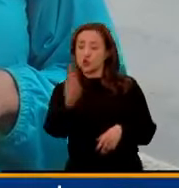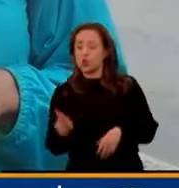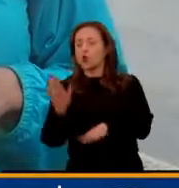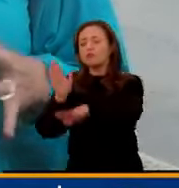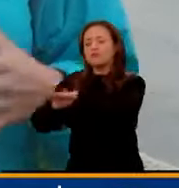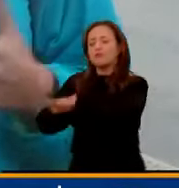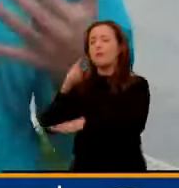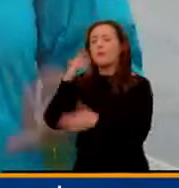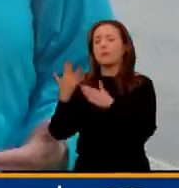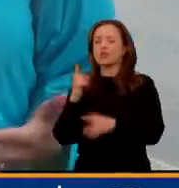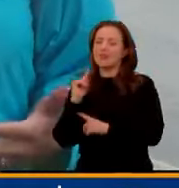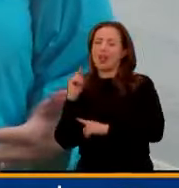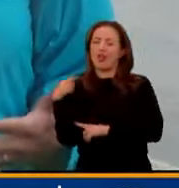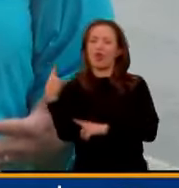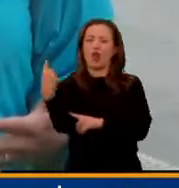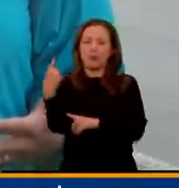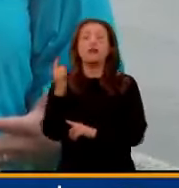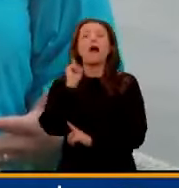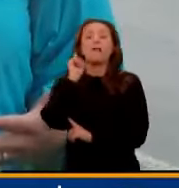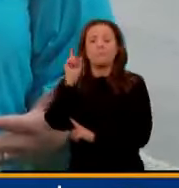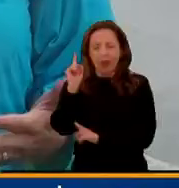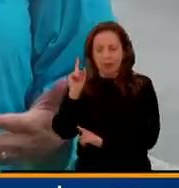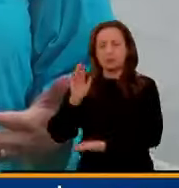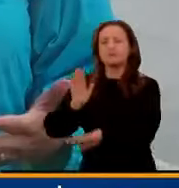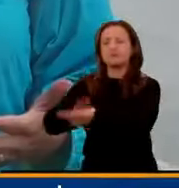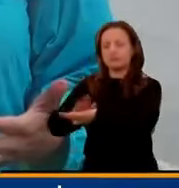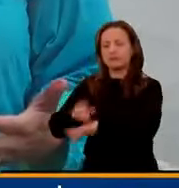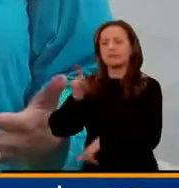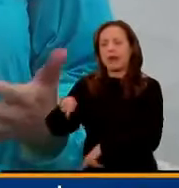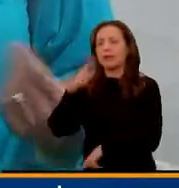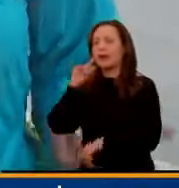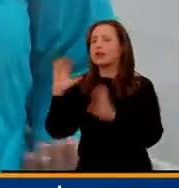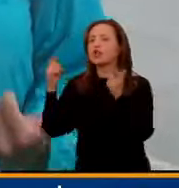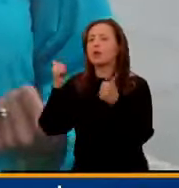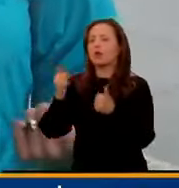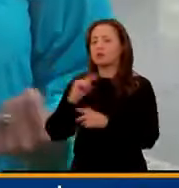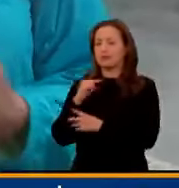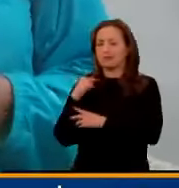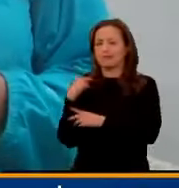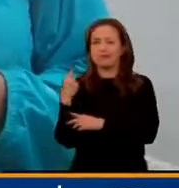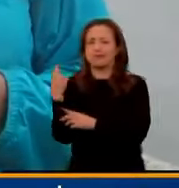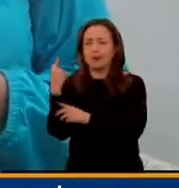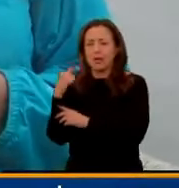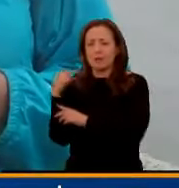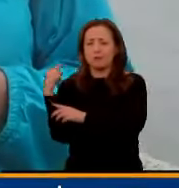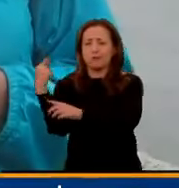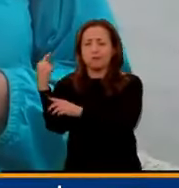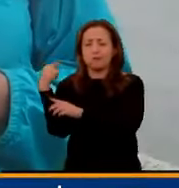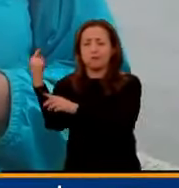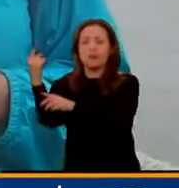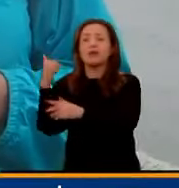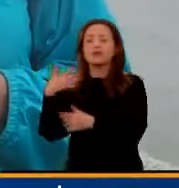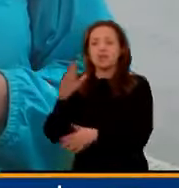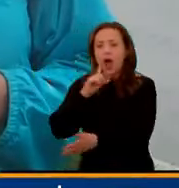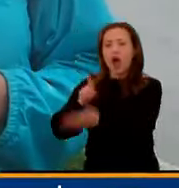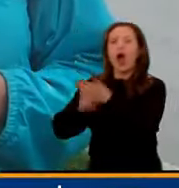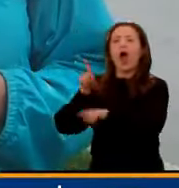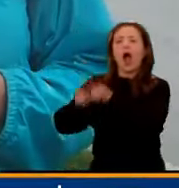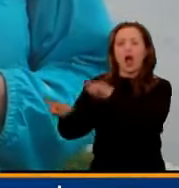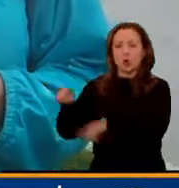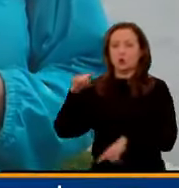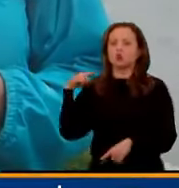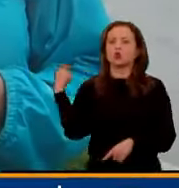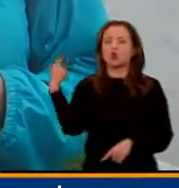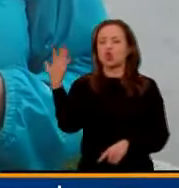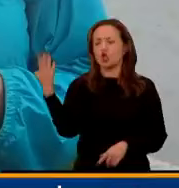tormenta tropical, pues también se extendió ya una alerta por tornados. Incluso se han registrado unos pocos tornados